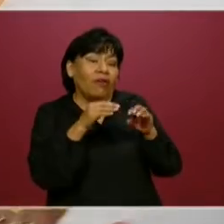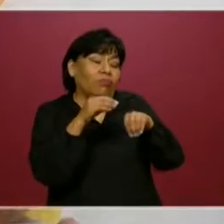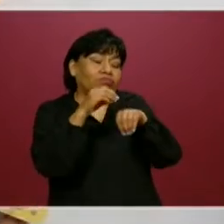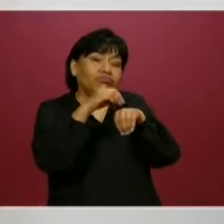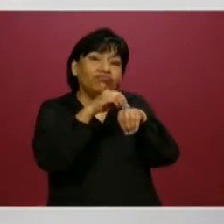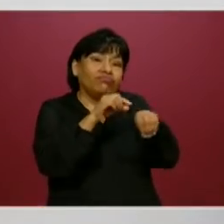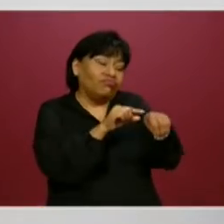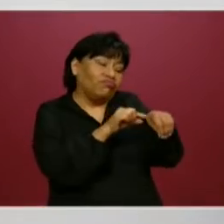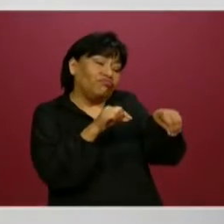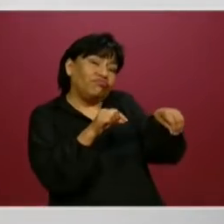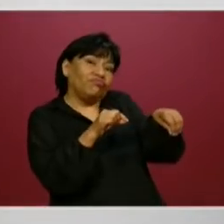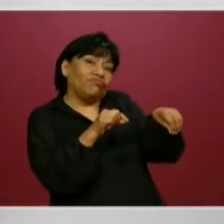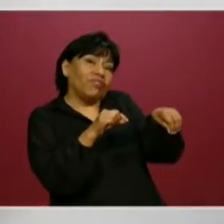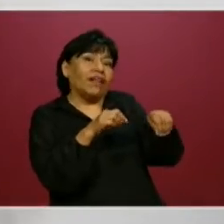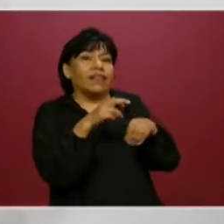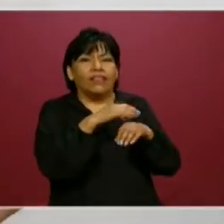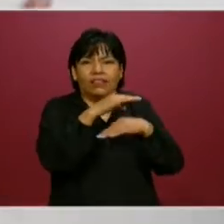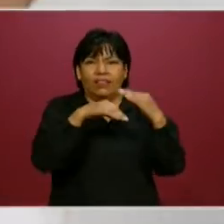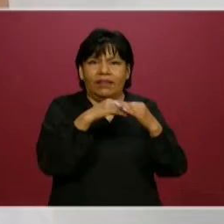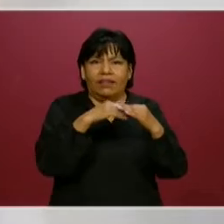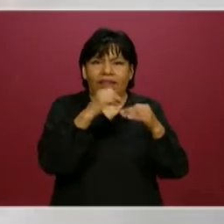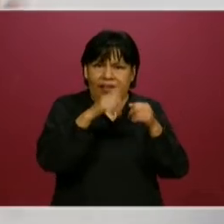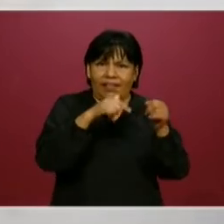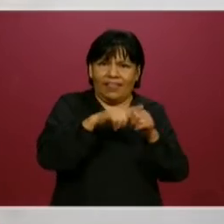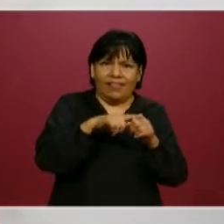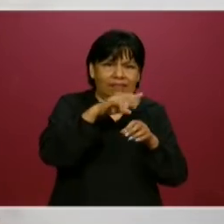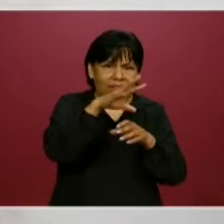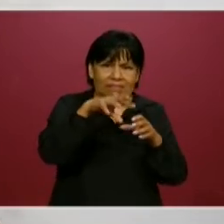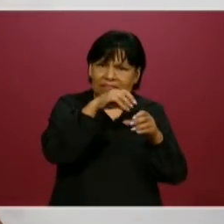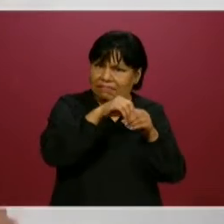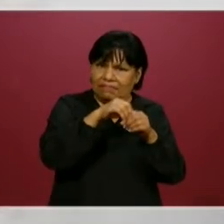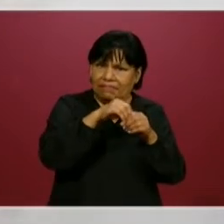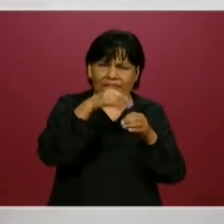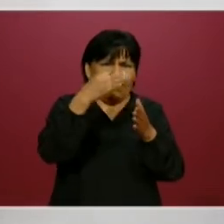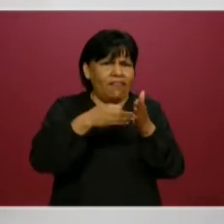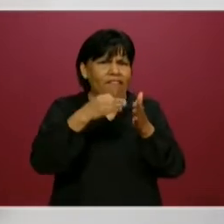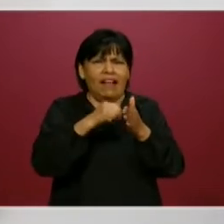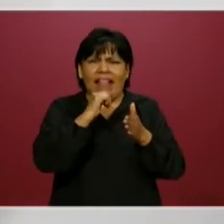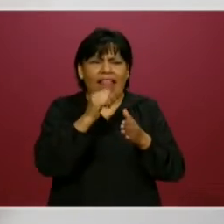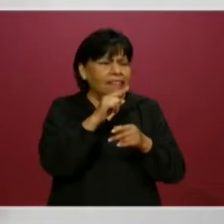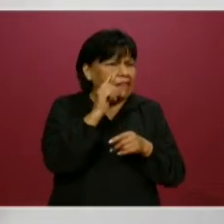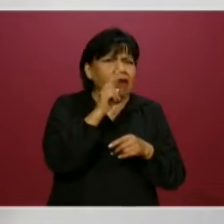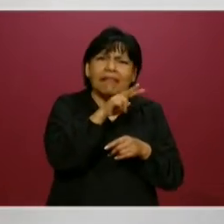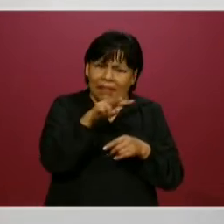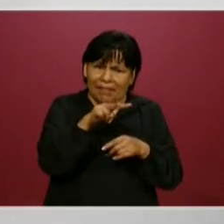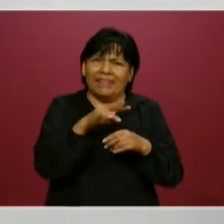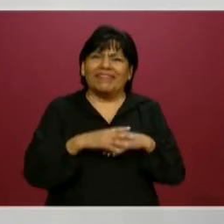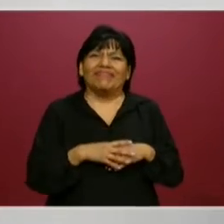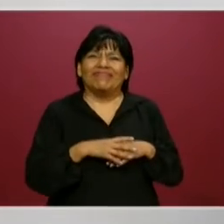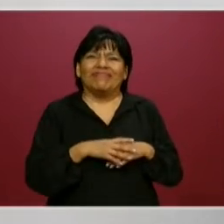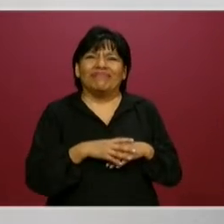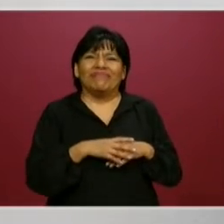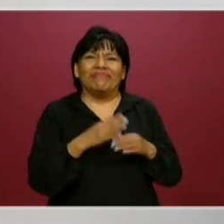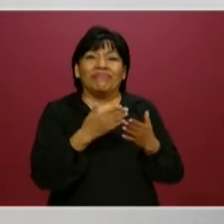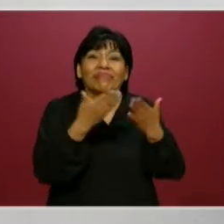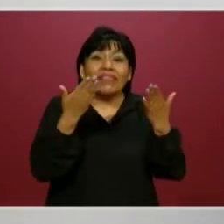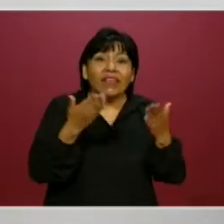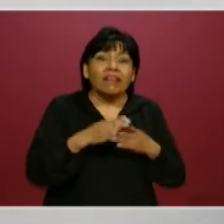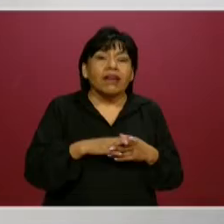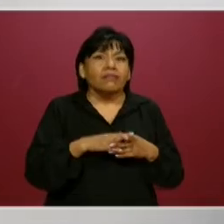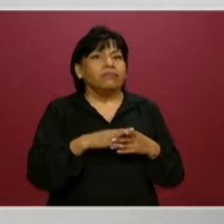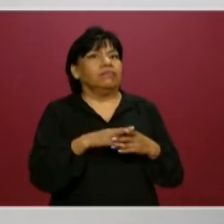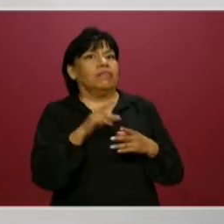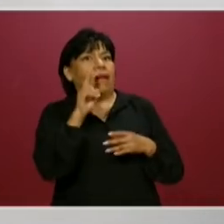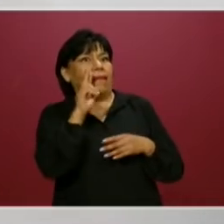que todos nuestros animalitos están completos no le hace falta en ninguna extremidad a cada uno de ellos entonces vamos a